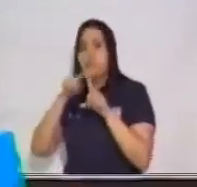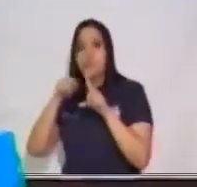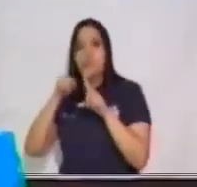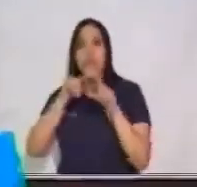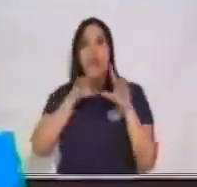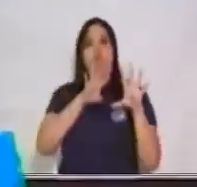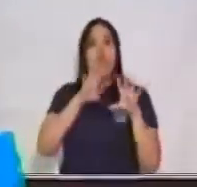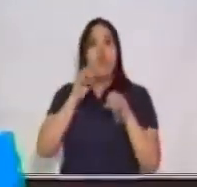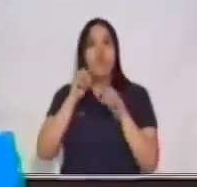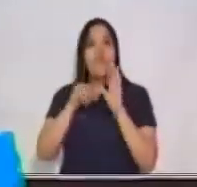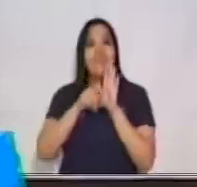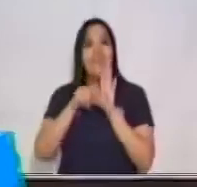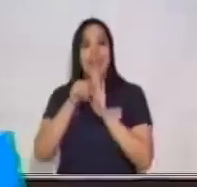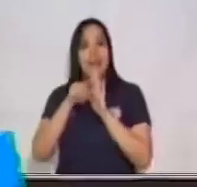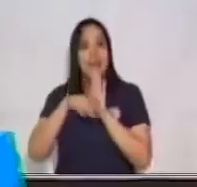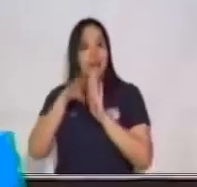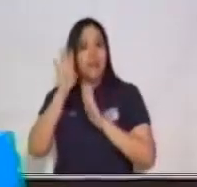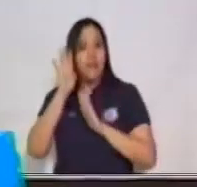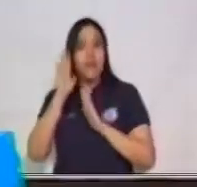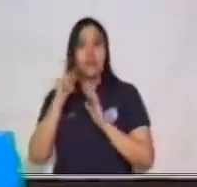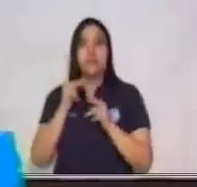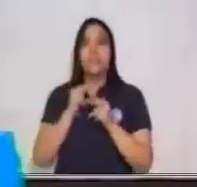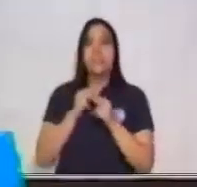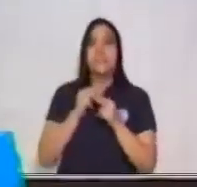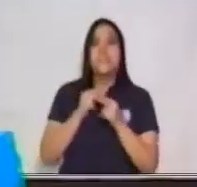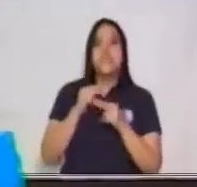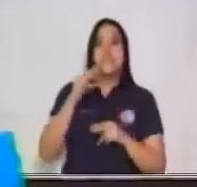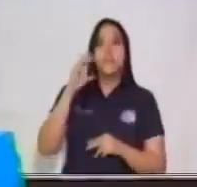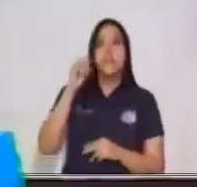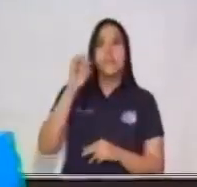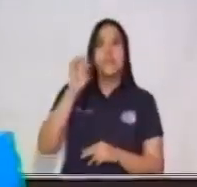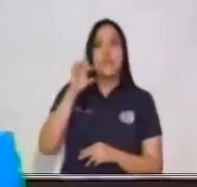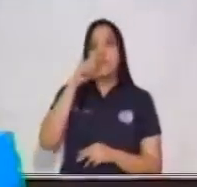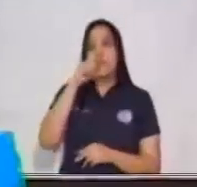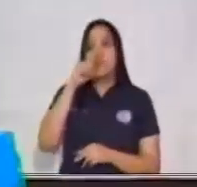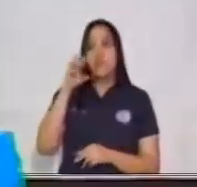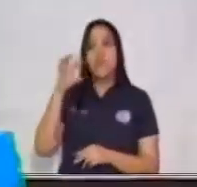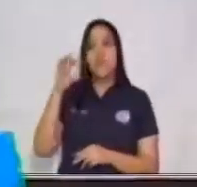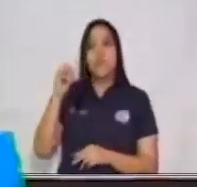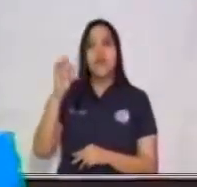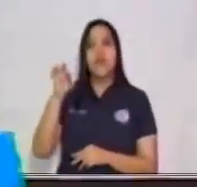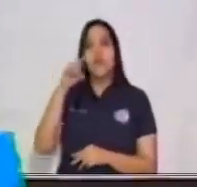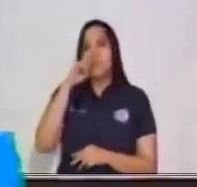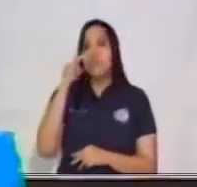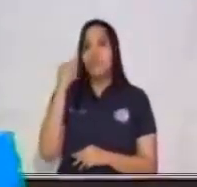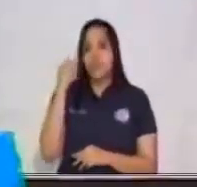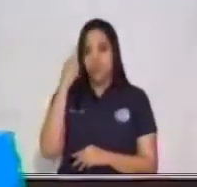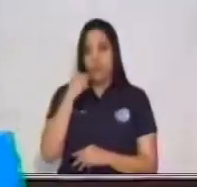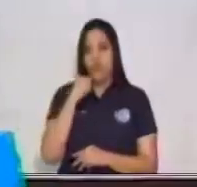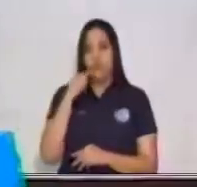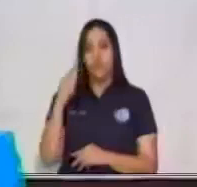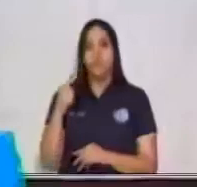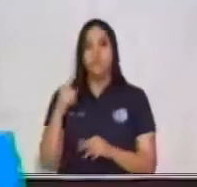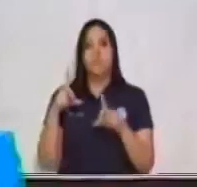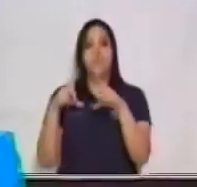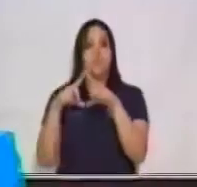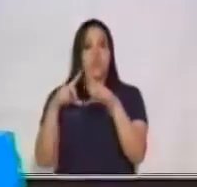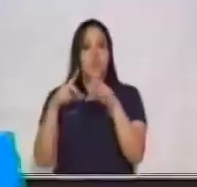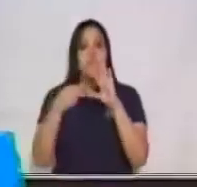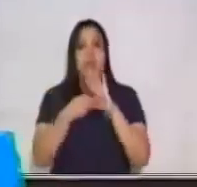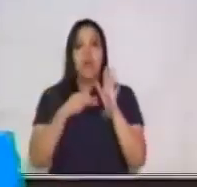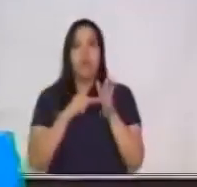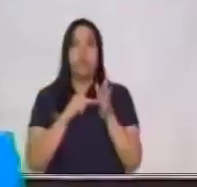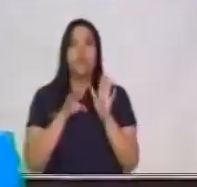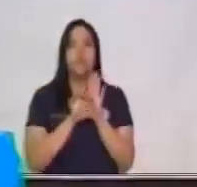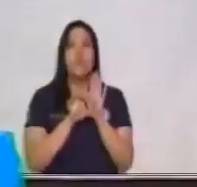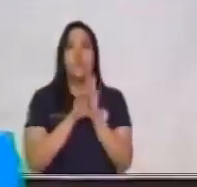grados. Y estos se llaman obtusángulos, obtutriángulos, perdón. Entonces vamos a tener